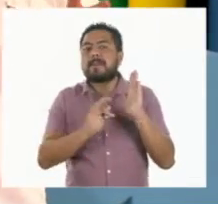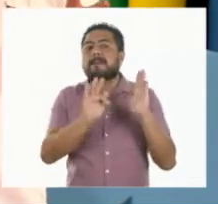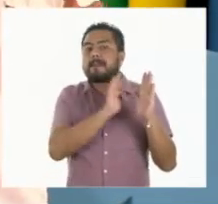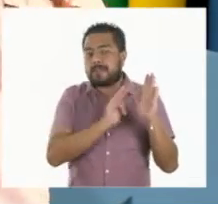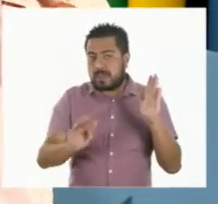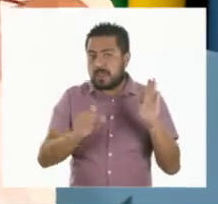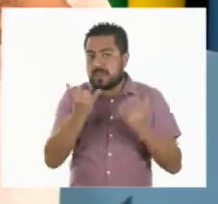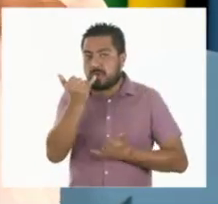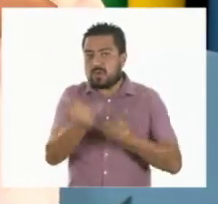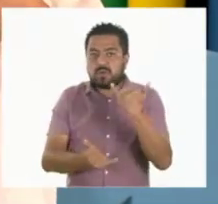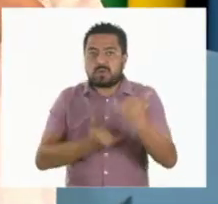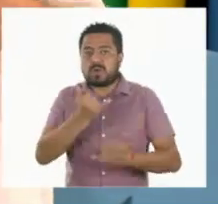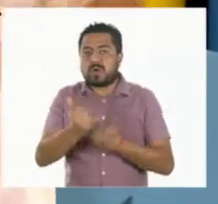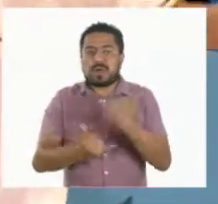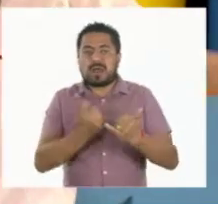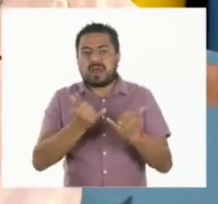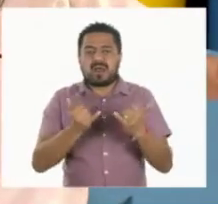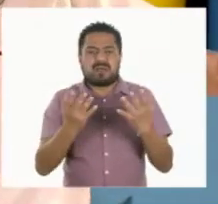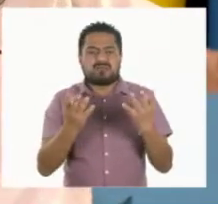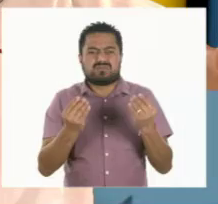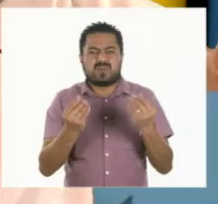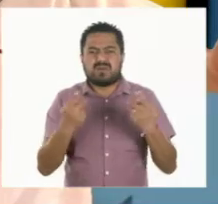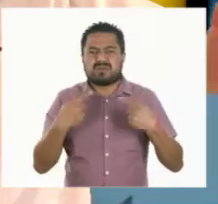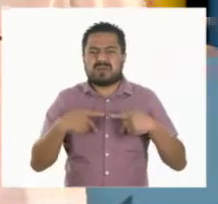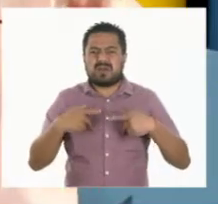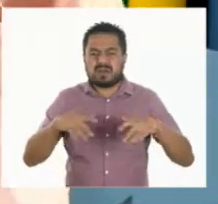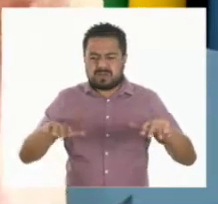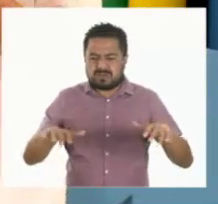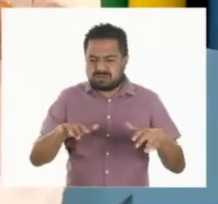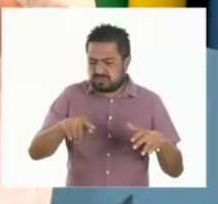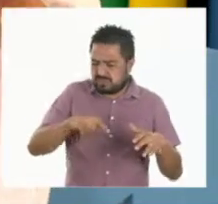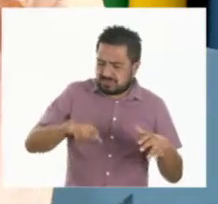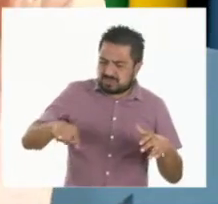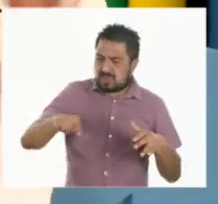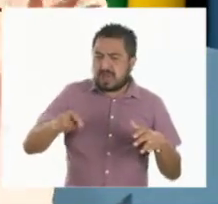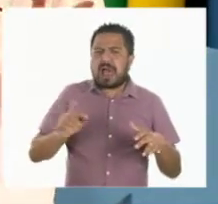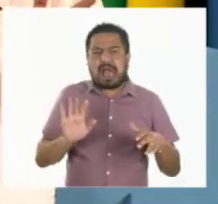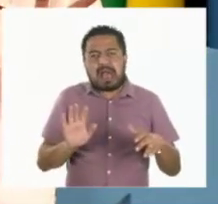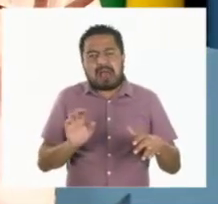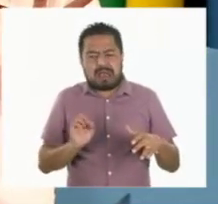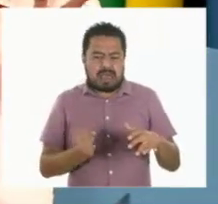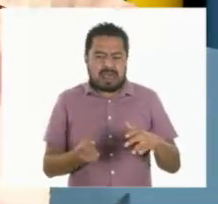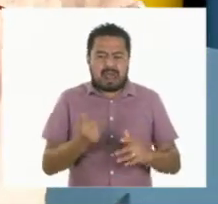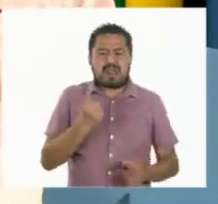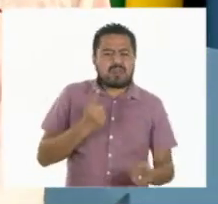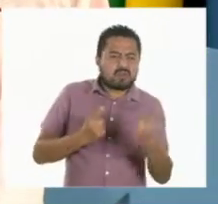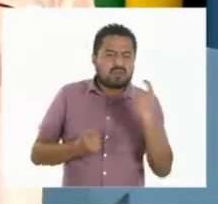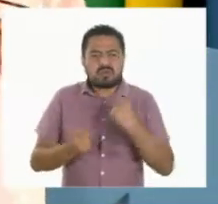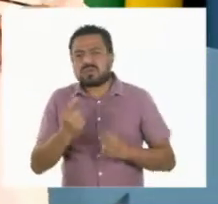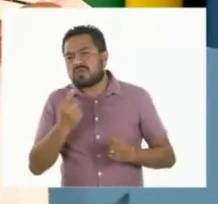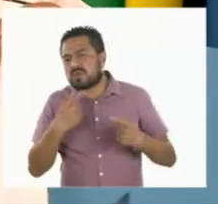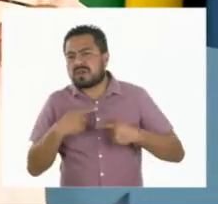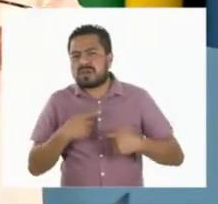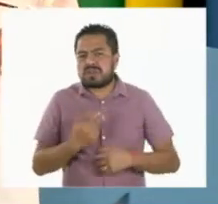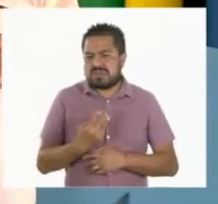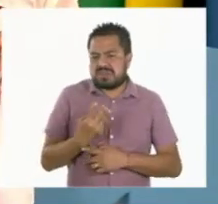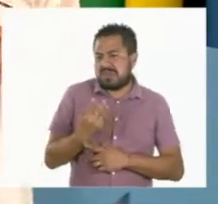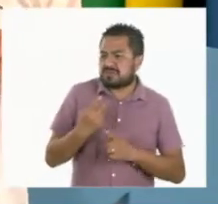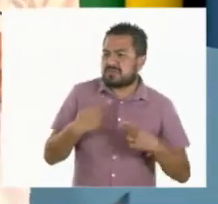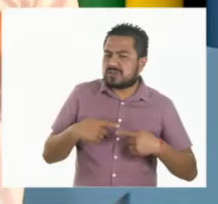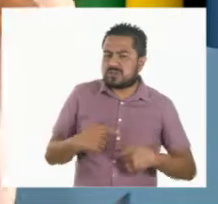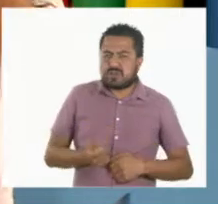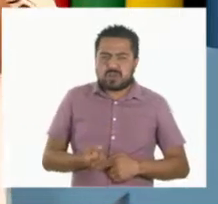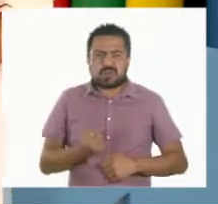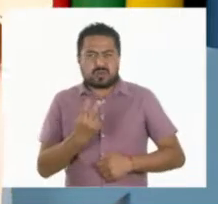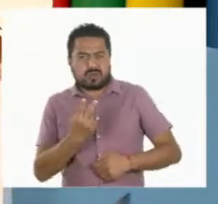Se pueden jugar entre muchas personas, entre algunas personas, entre tres, entre dos. Pero